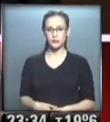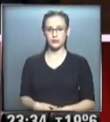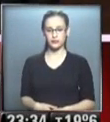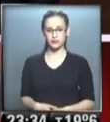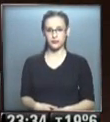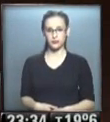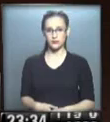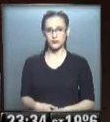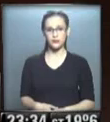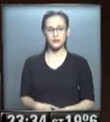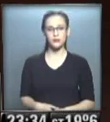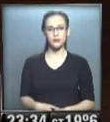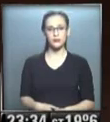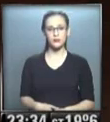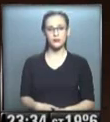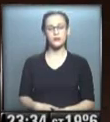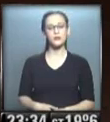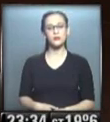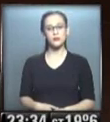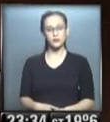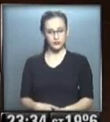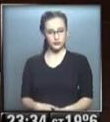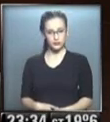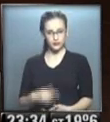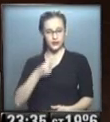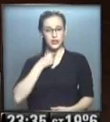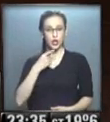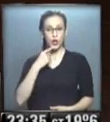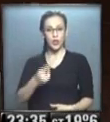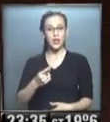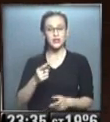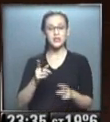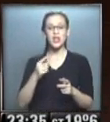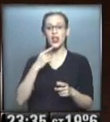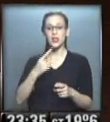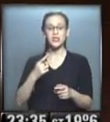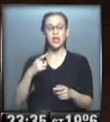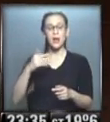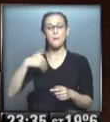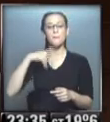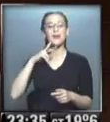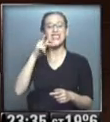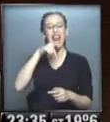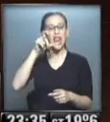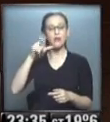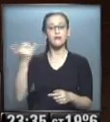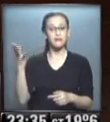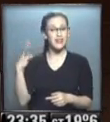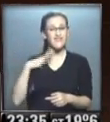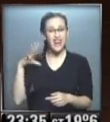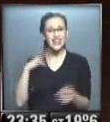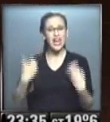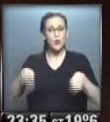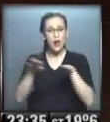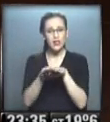Sí, efectivamente quería resaltar lo que dijo Michelle Bachelet respecto de la desigualdad existente todavía